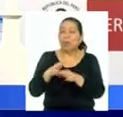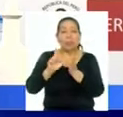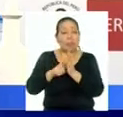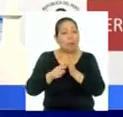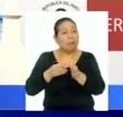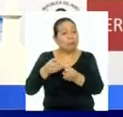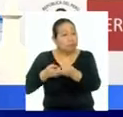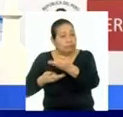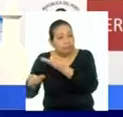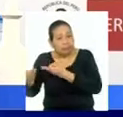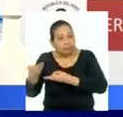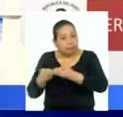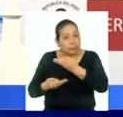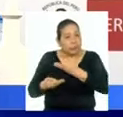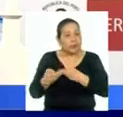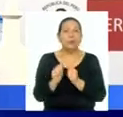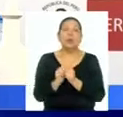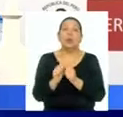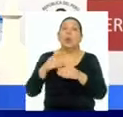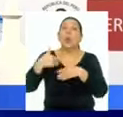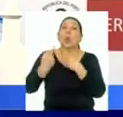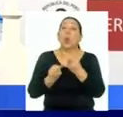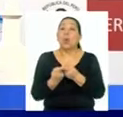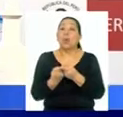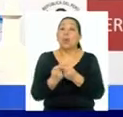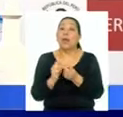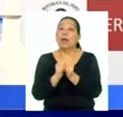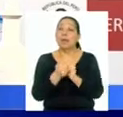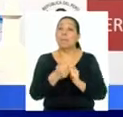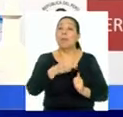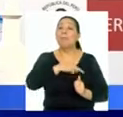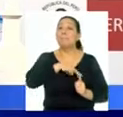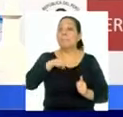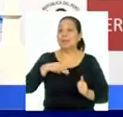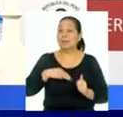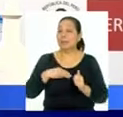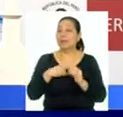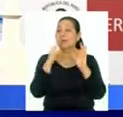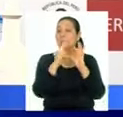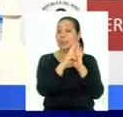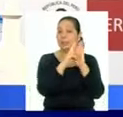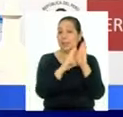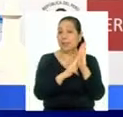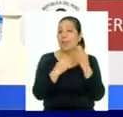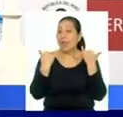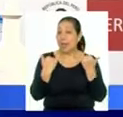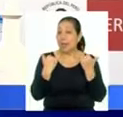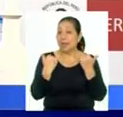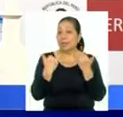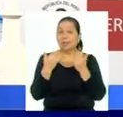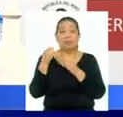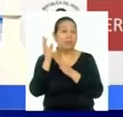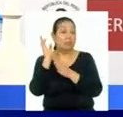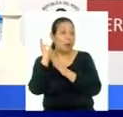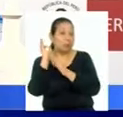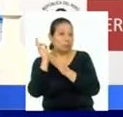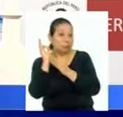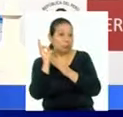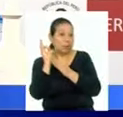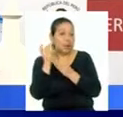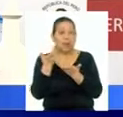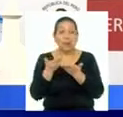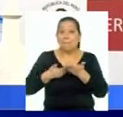han transferidos a nuestros sucesores con todas las formalidades que establecen las reglas. Y este tipo de transferencia, que es una